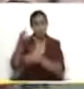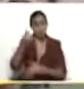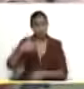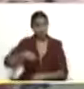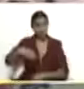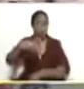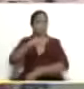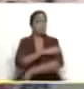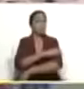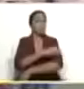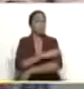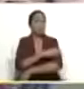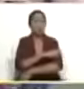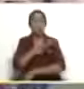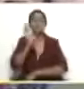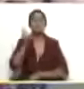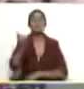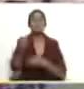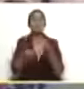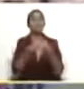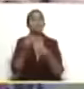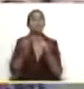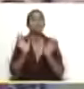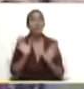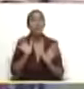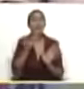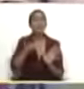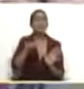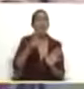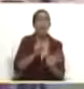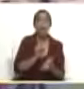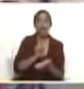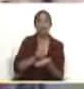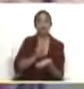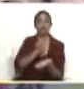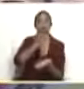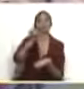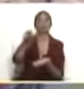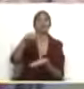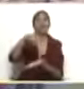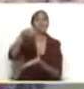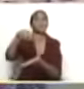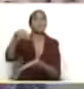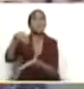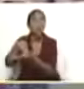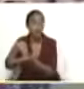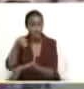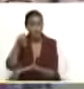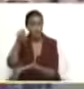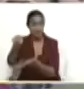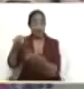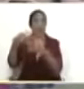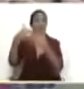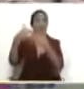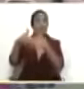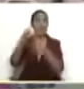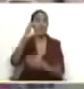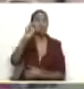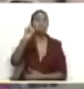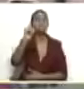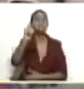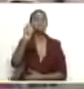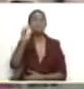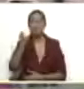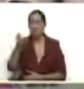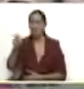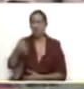hagan lo que hagan, en Miami, con Cinco, ladrones,